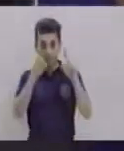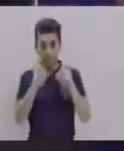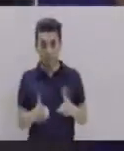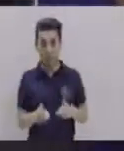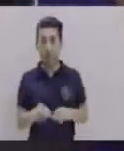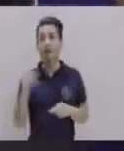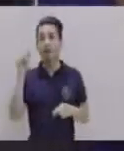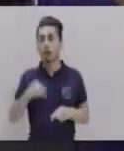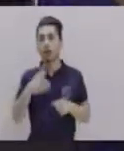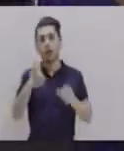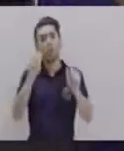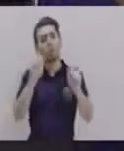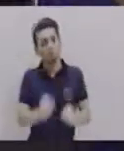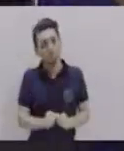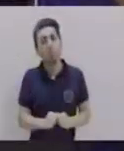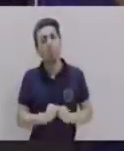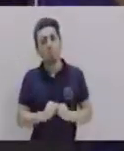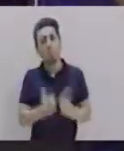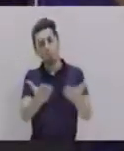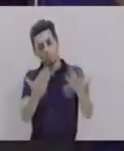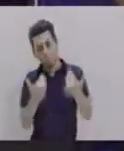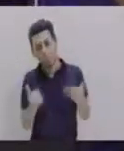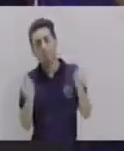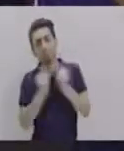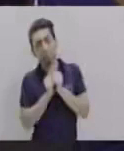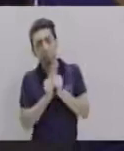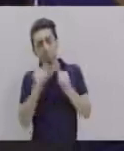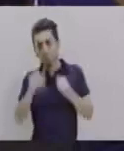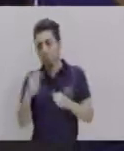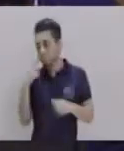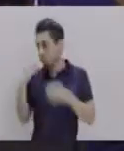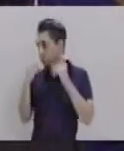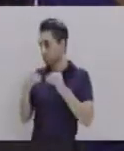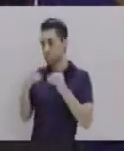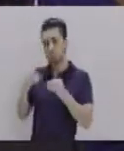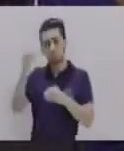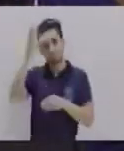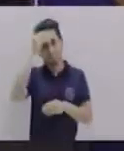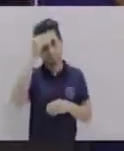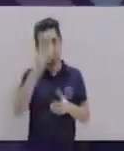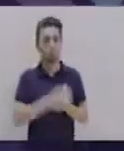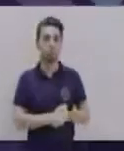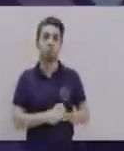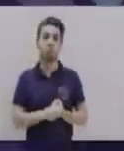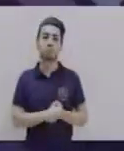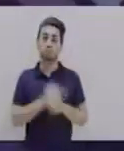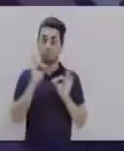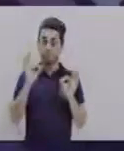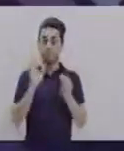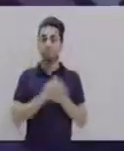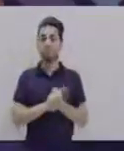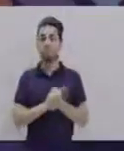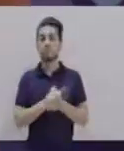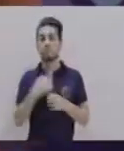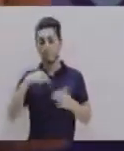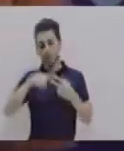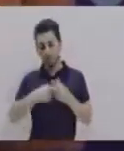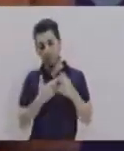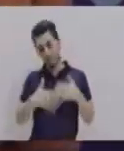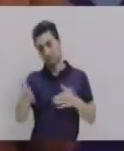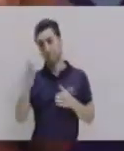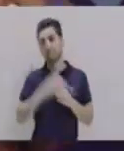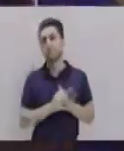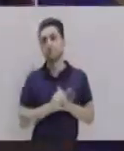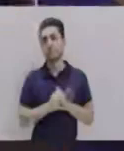discapacidad, este es el momento oportuno para que participe de este espacio de aprendizaje. Muy bien, vamos a